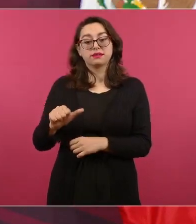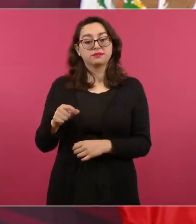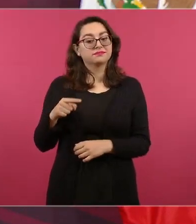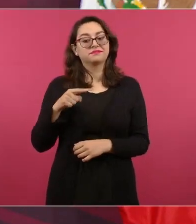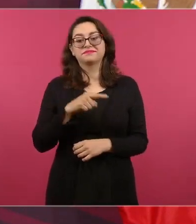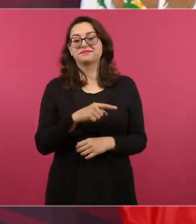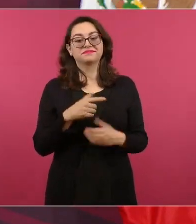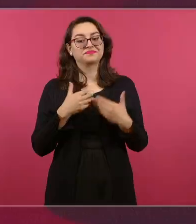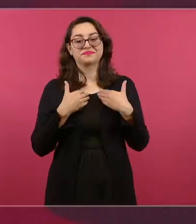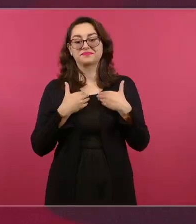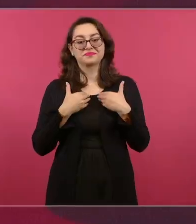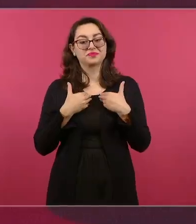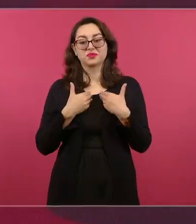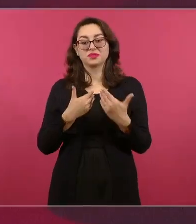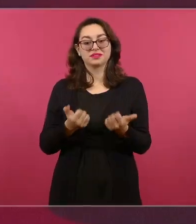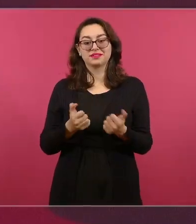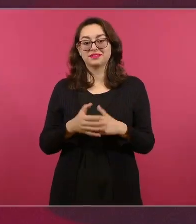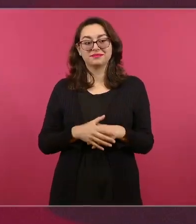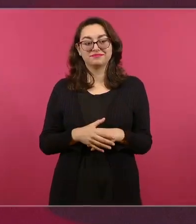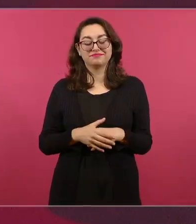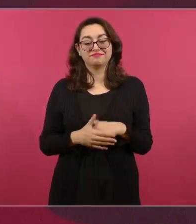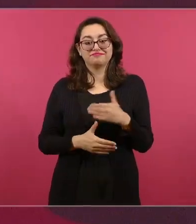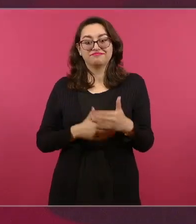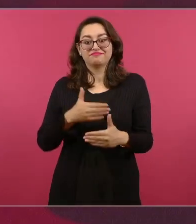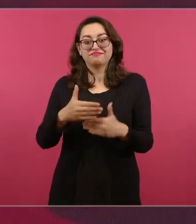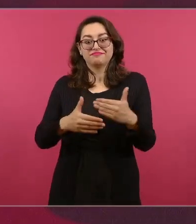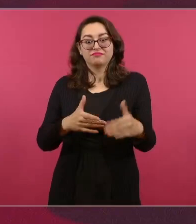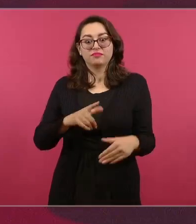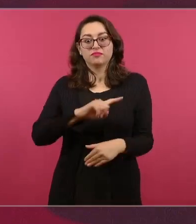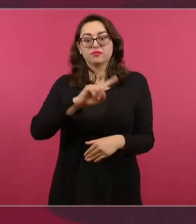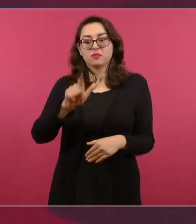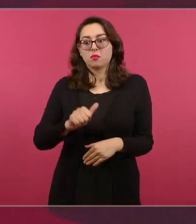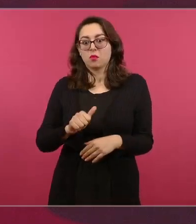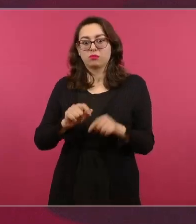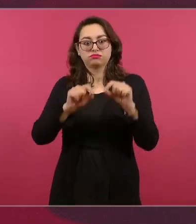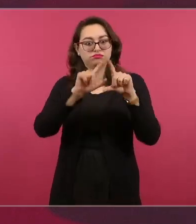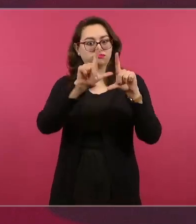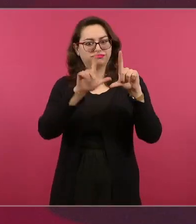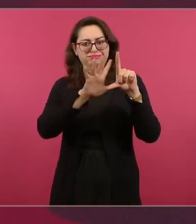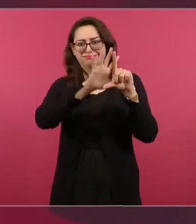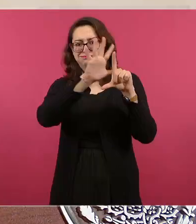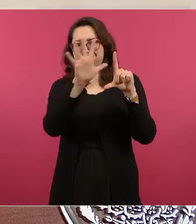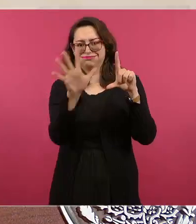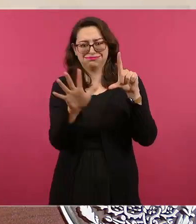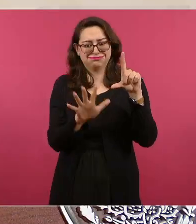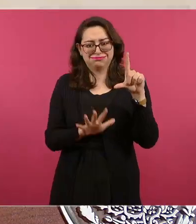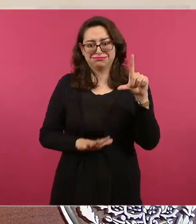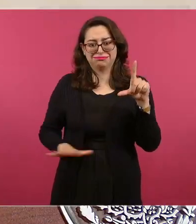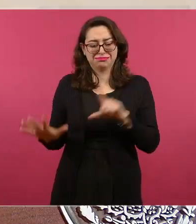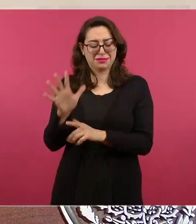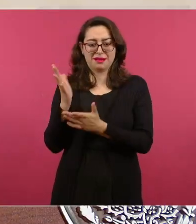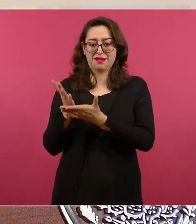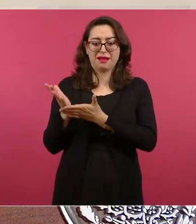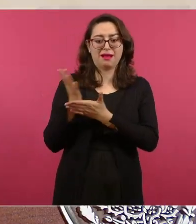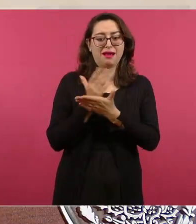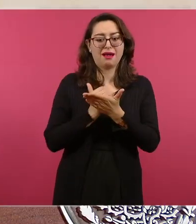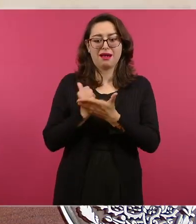a estados que después se ganaron o ganó el movimiento de transformación.